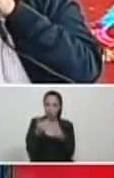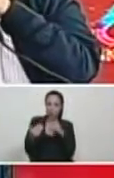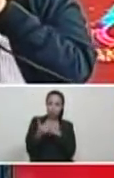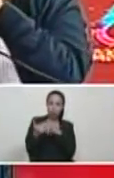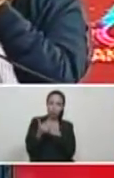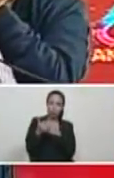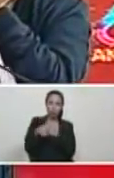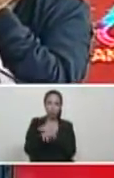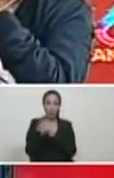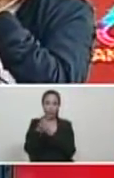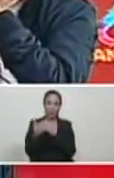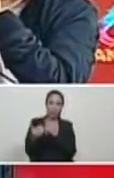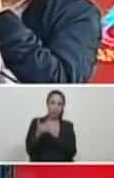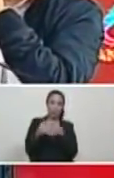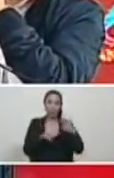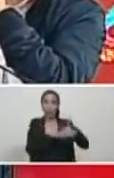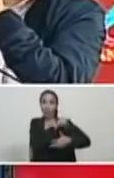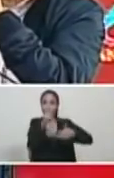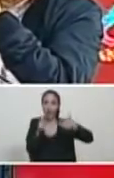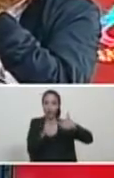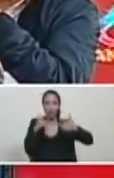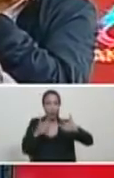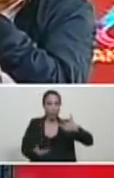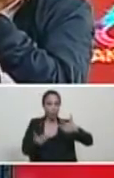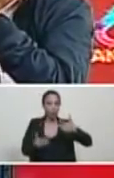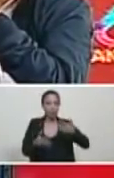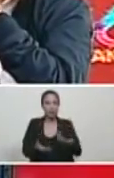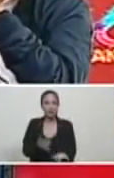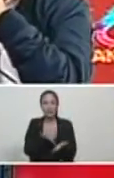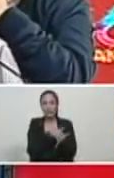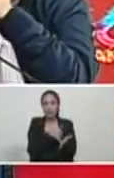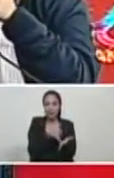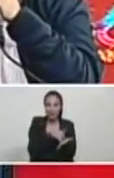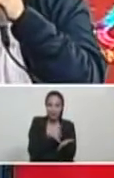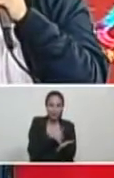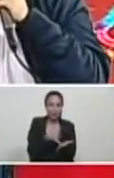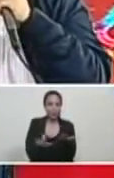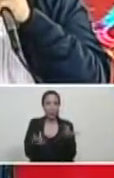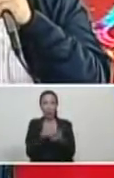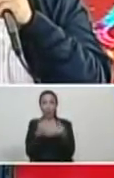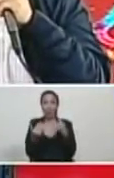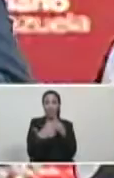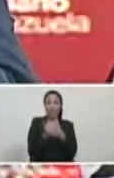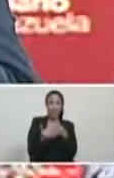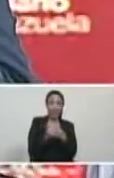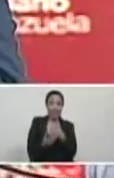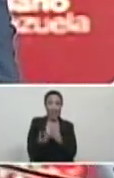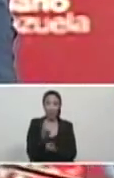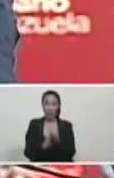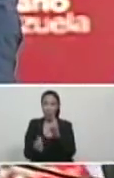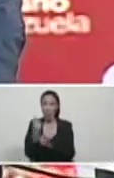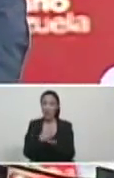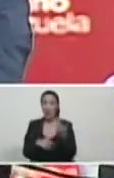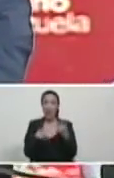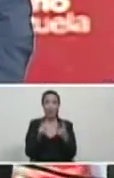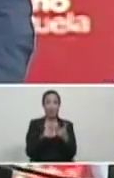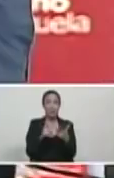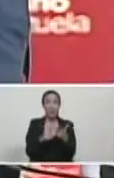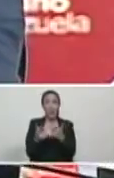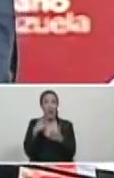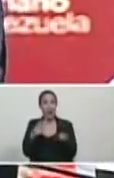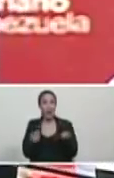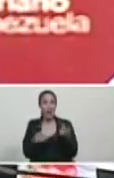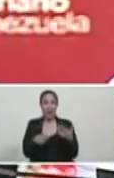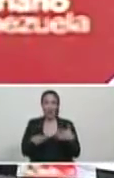tiene tres elementos fundamentales como es la desestabilización, el ataque a nuestra economía, generar el